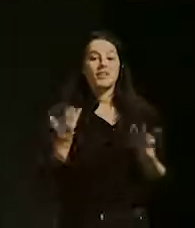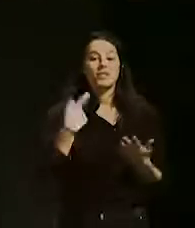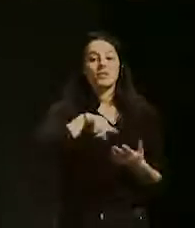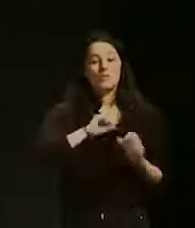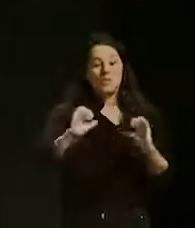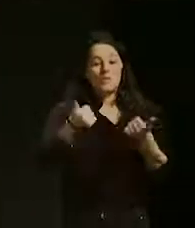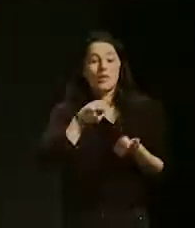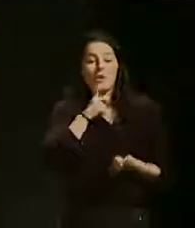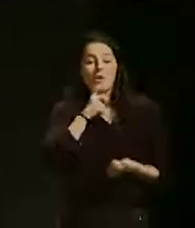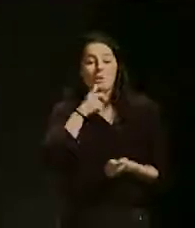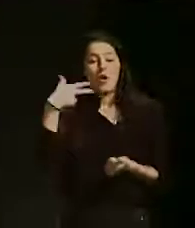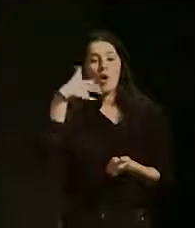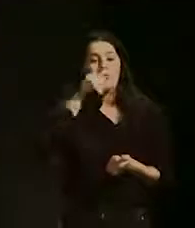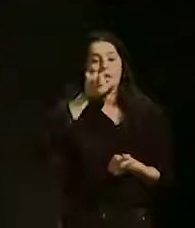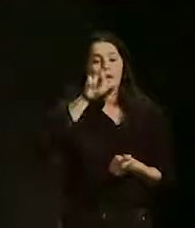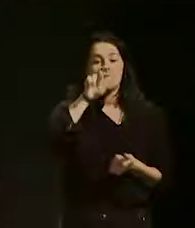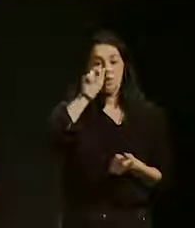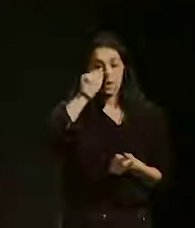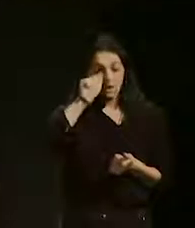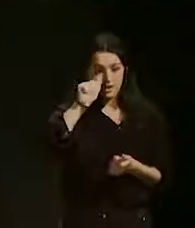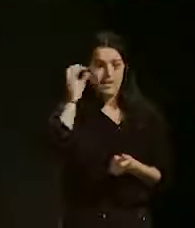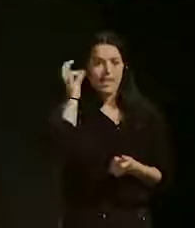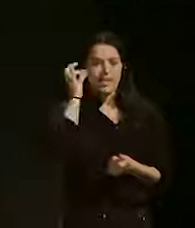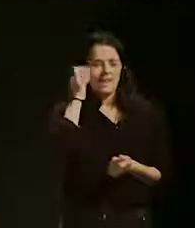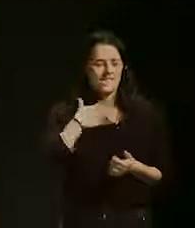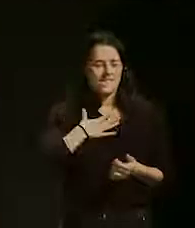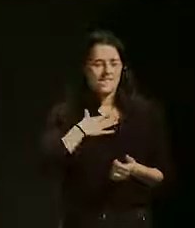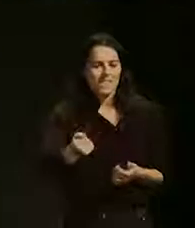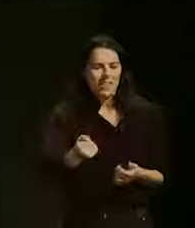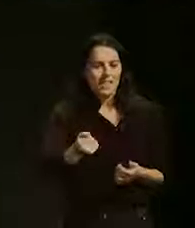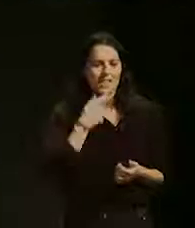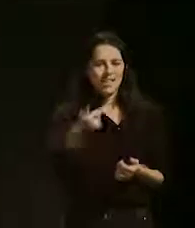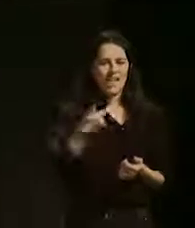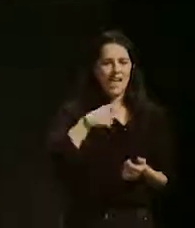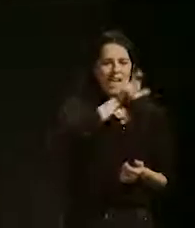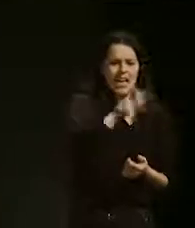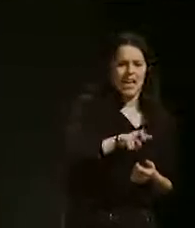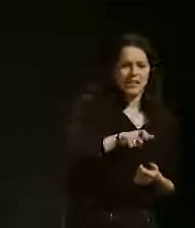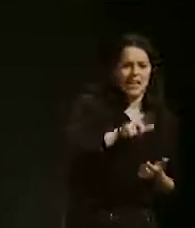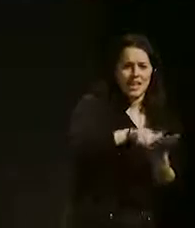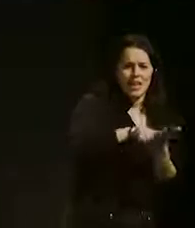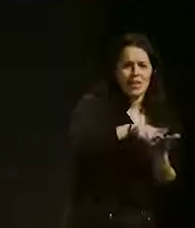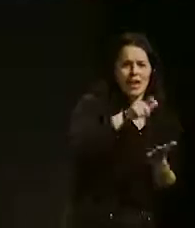por Chiara, que es muy valiente y va a tratar de... ¿Qué vas a hacer al final? ¿Español o italiano?